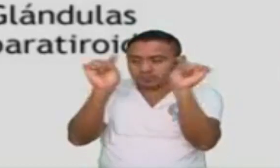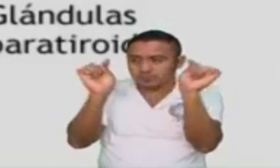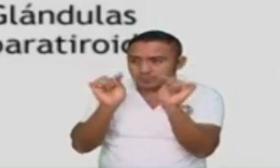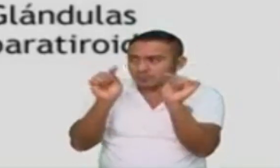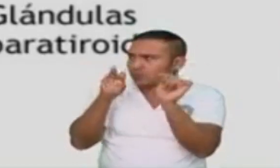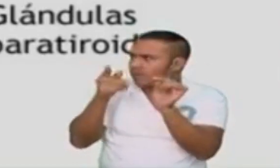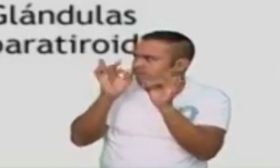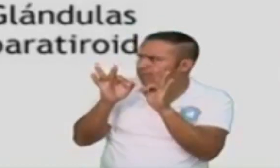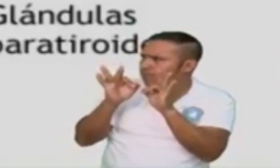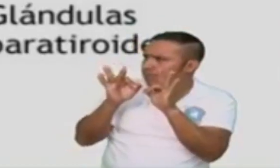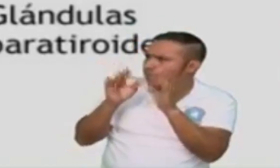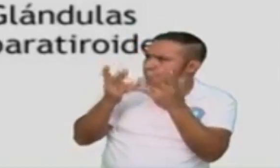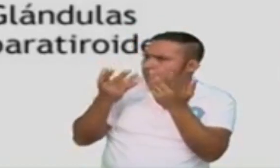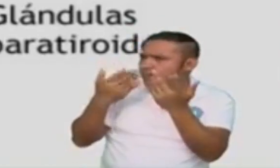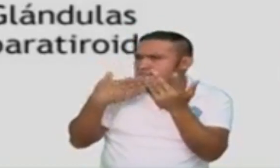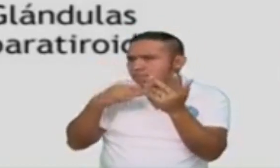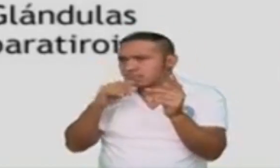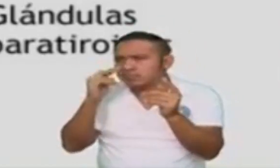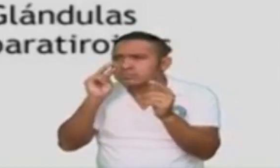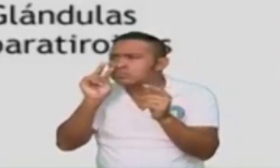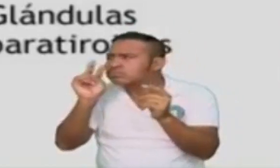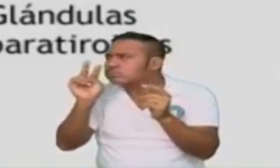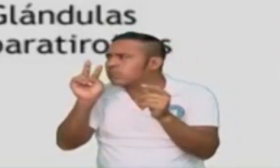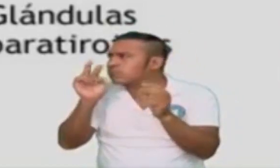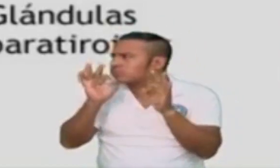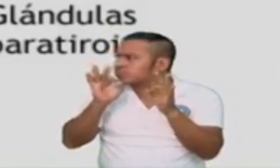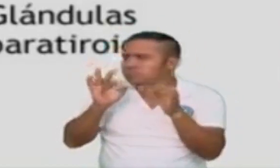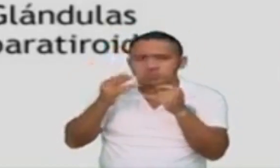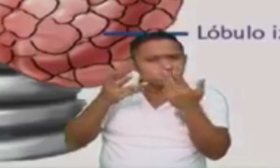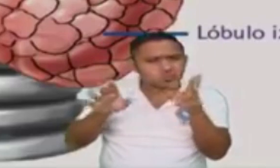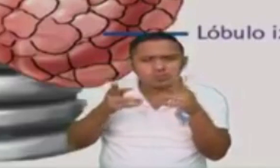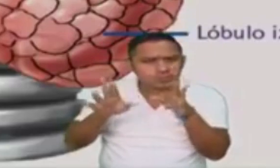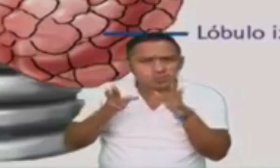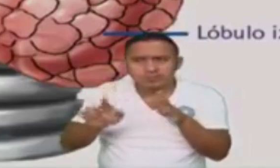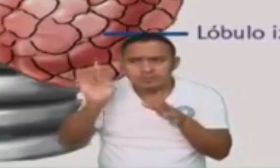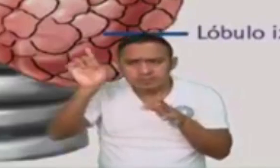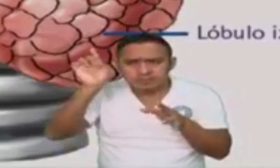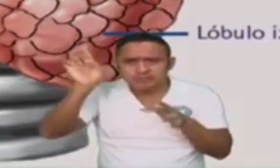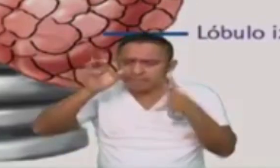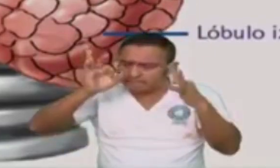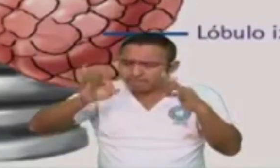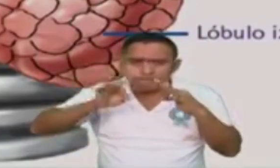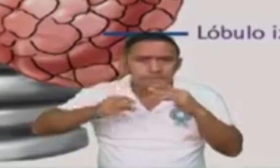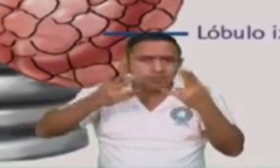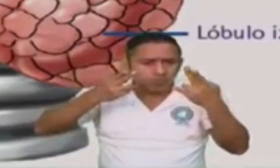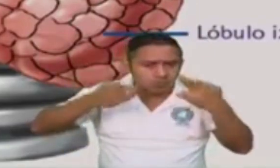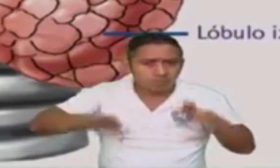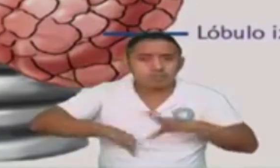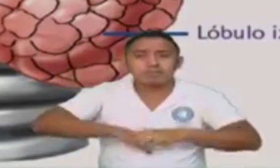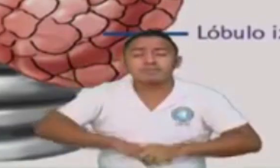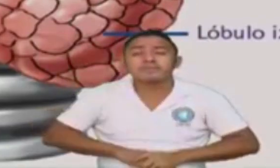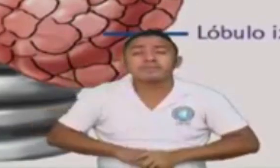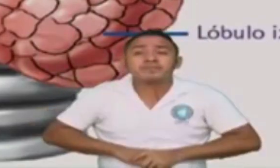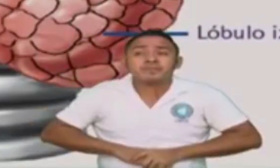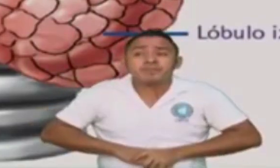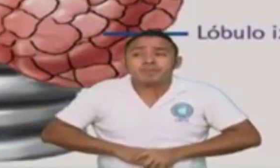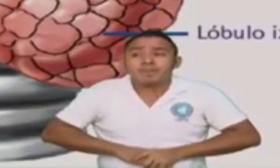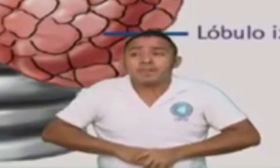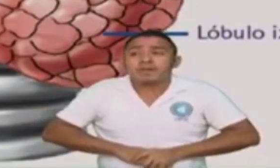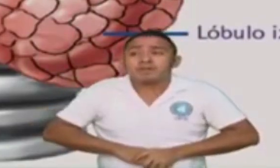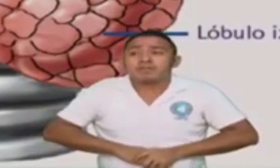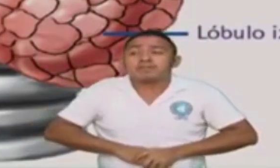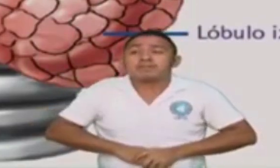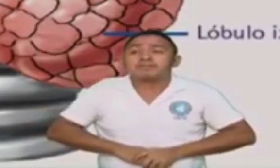anormal? No, pues ahí, a ver, glándula paratiroides, sí, ahí está normal, correcto. En esa imagen, pues, se ve normal. La membrana